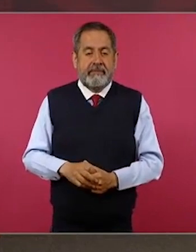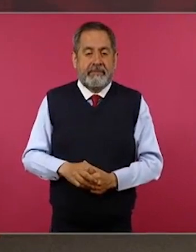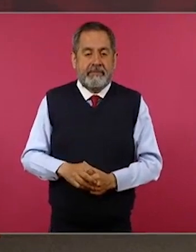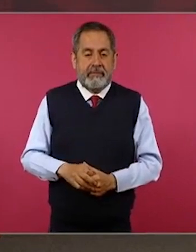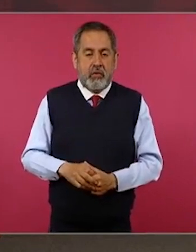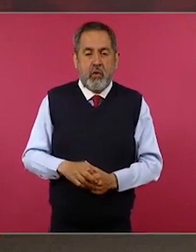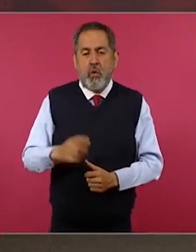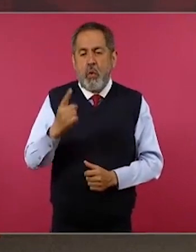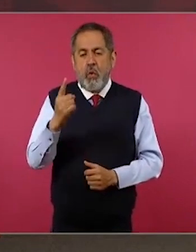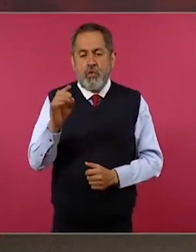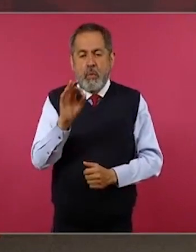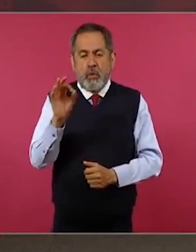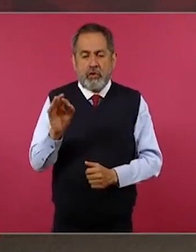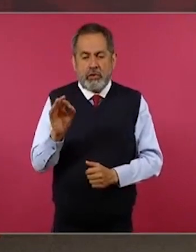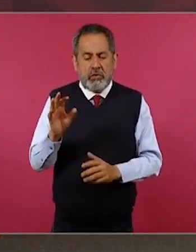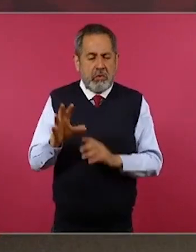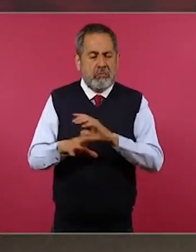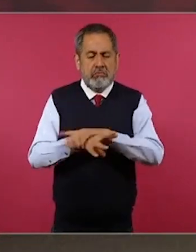neutrales,